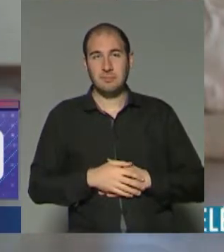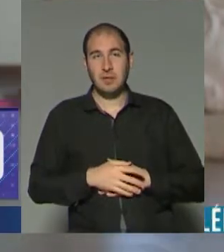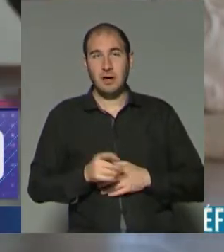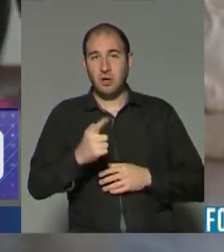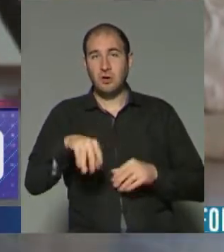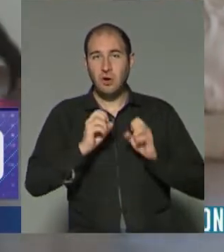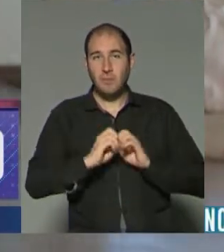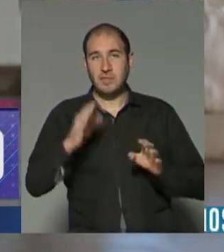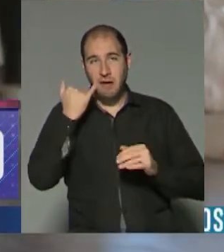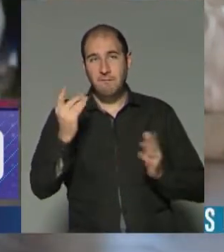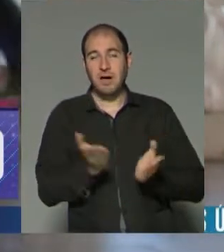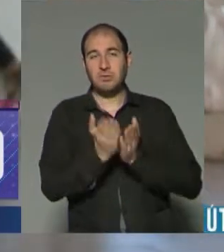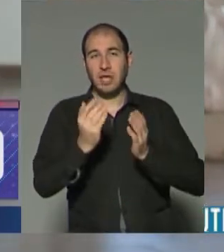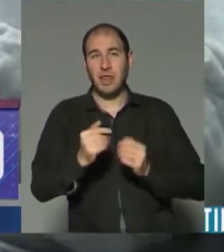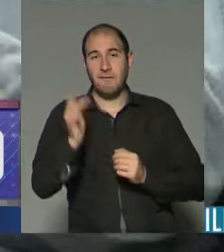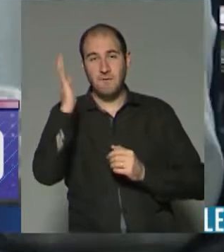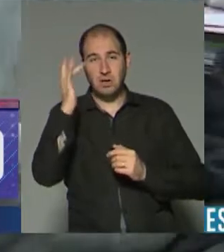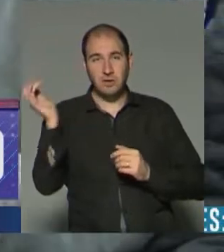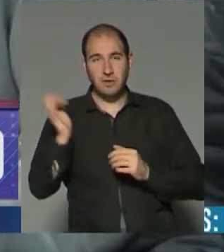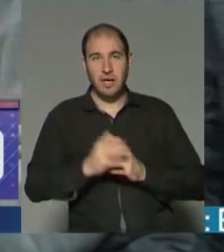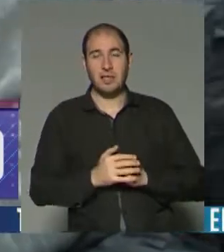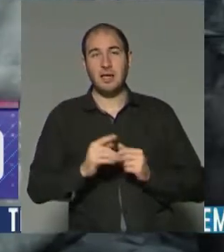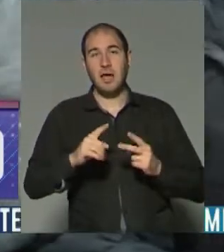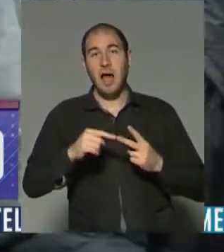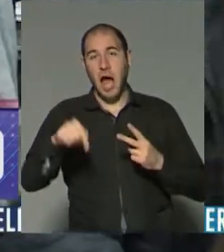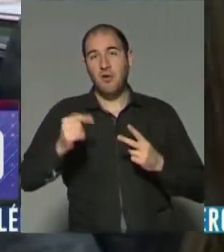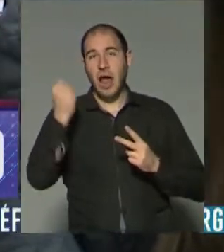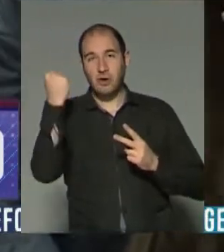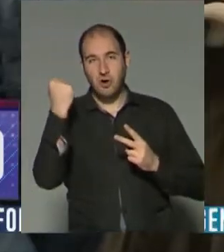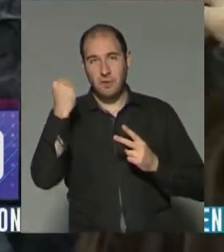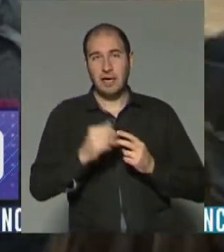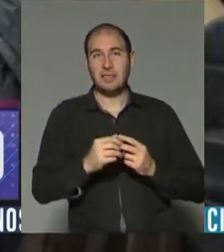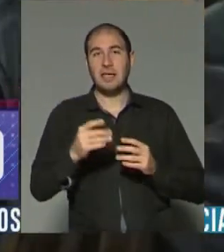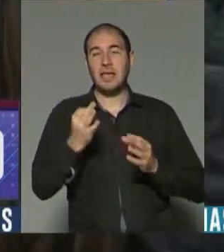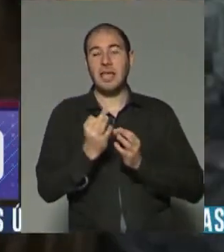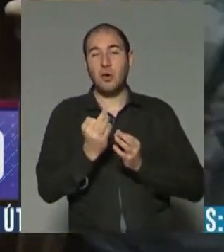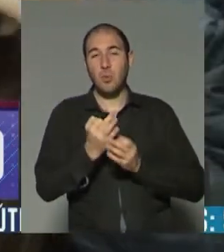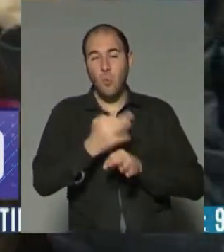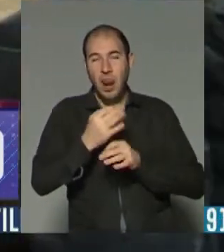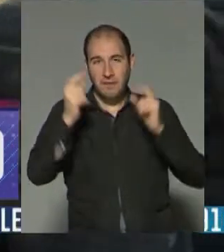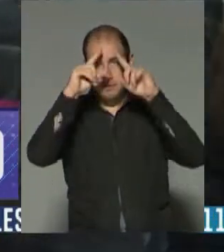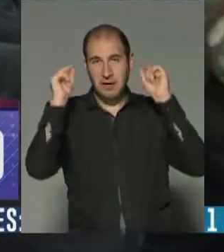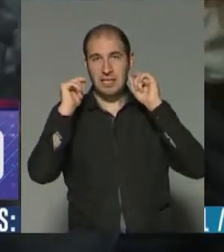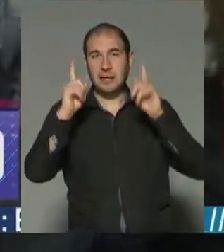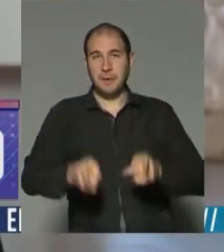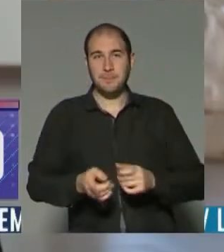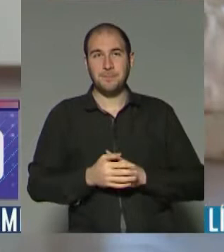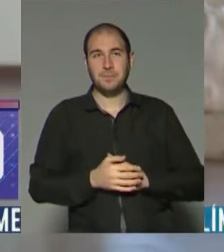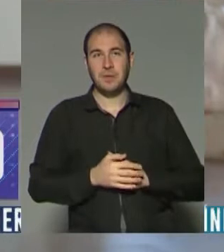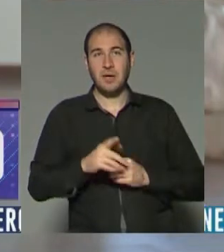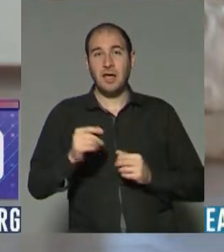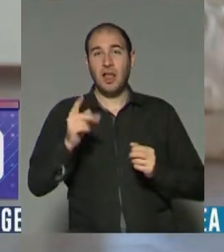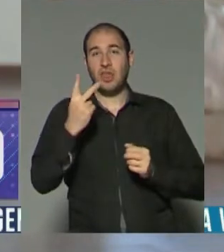hemos empezado con las facultades de Filosofía y Letras y ahora con Ciencias Económicas, con la Escuela de Enfermería también. Trata de